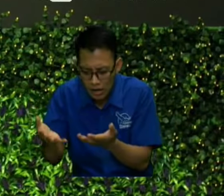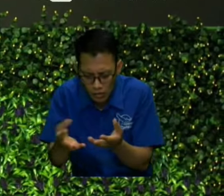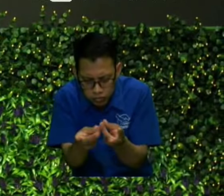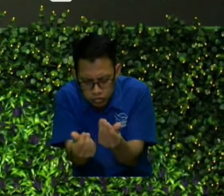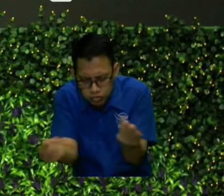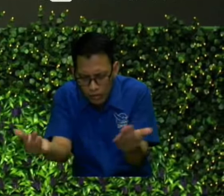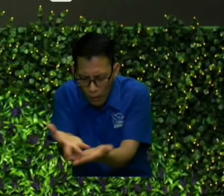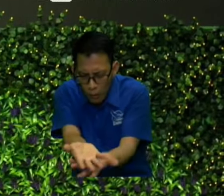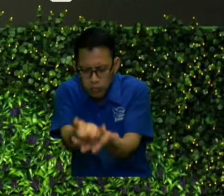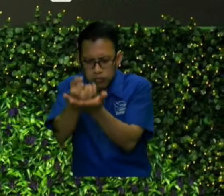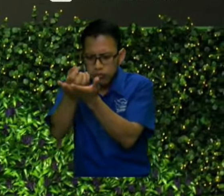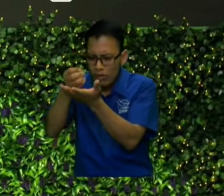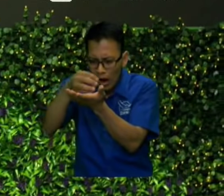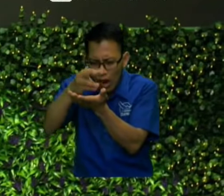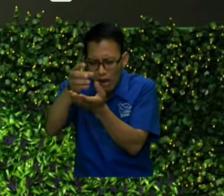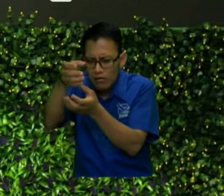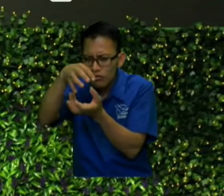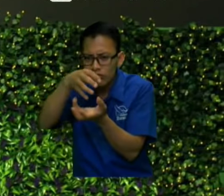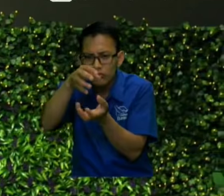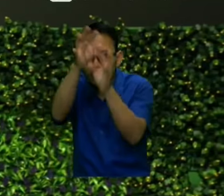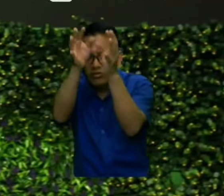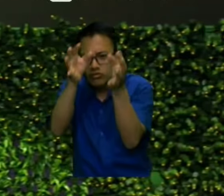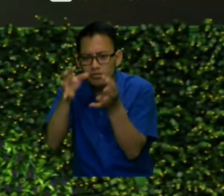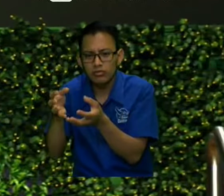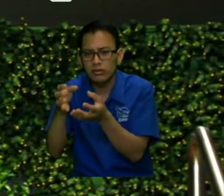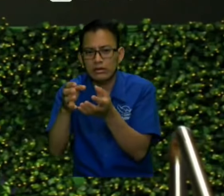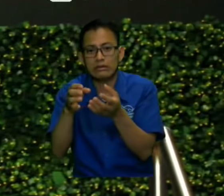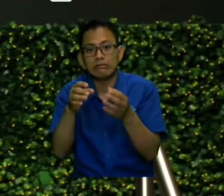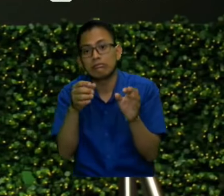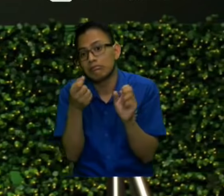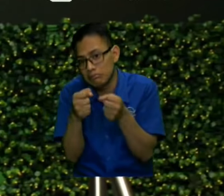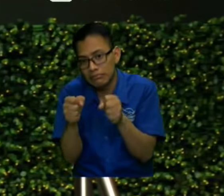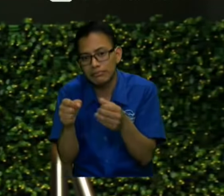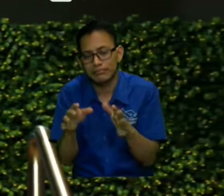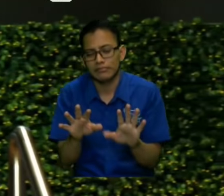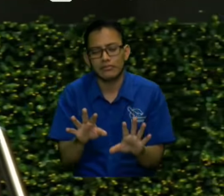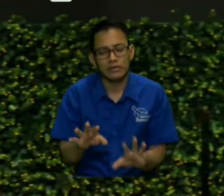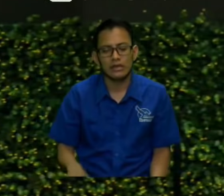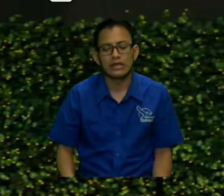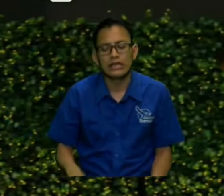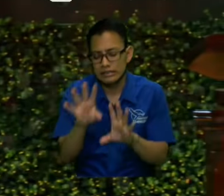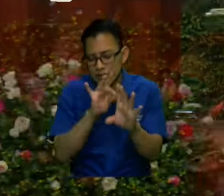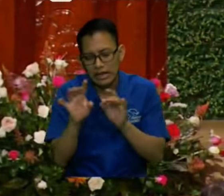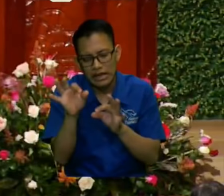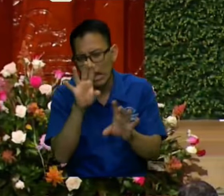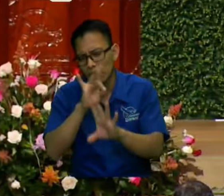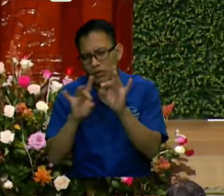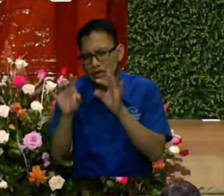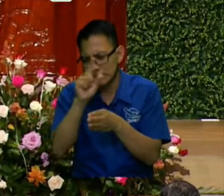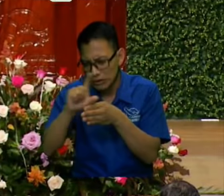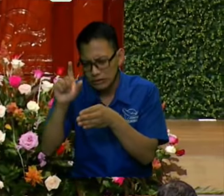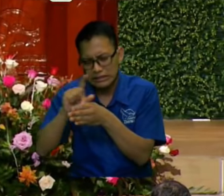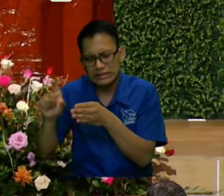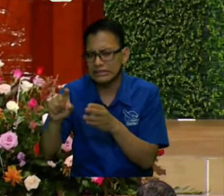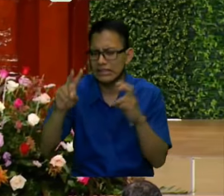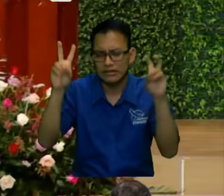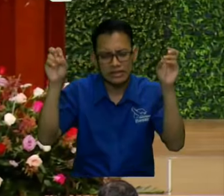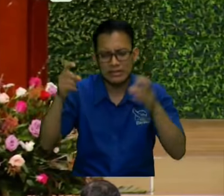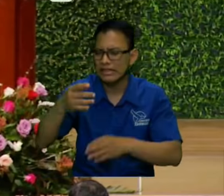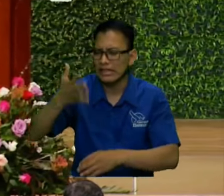formó. Entonces, una de las cosas que yo quiero rescatar, como le decía, de esta temática que hemos conversado en algún